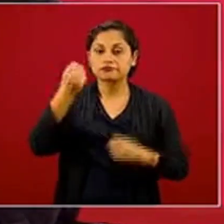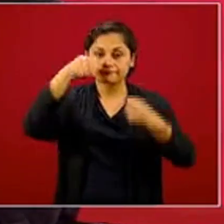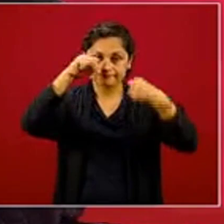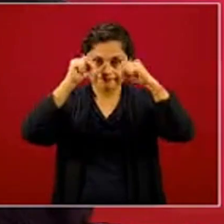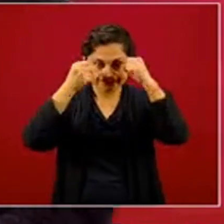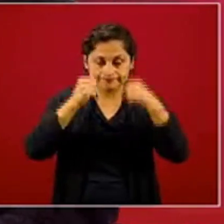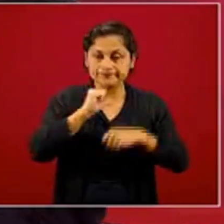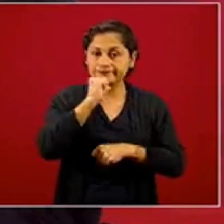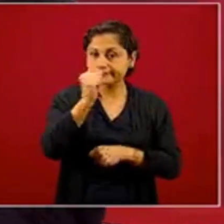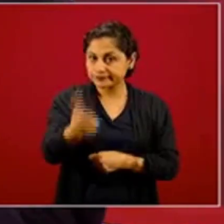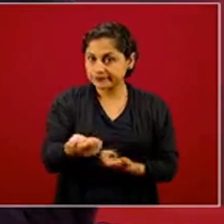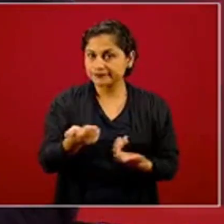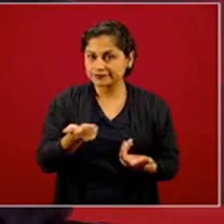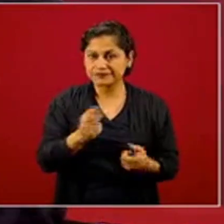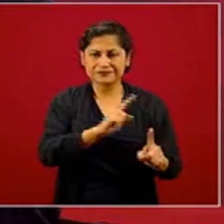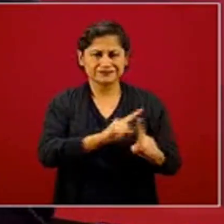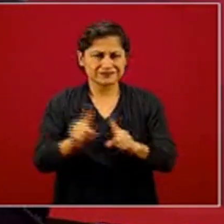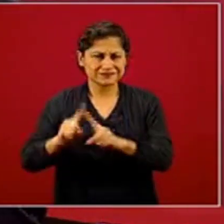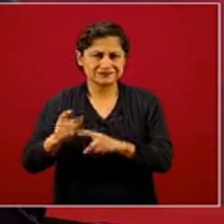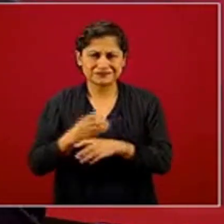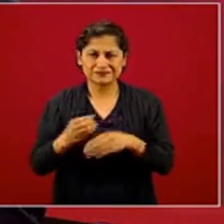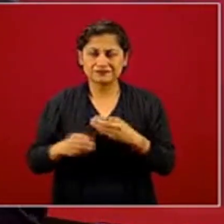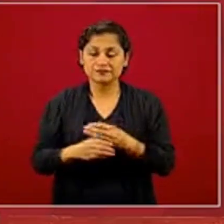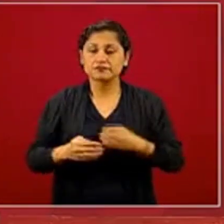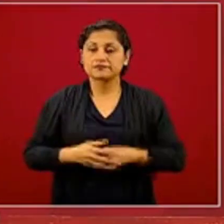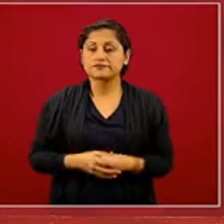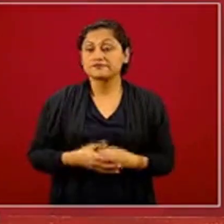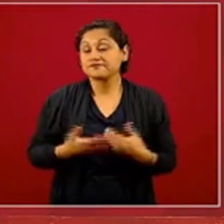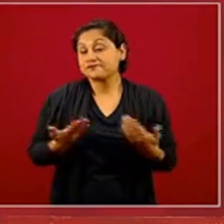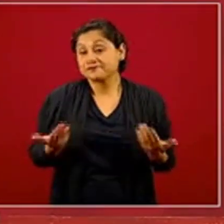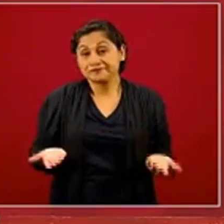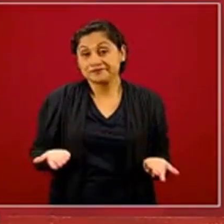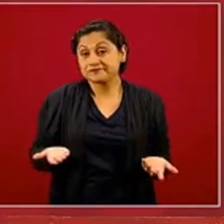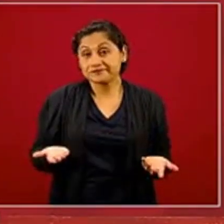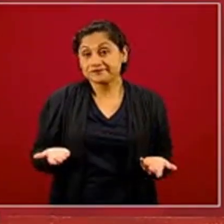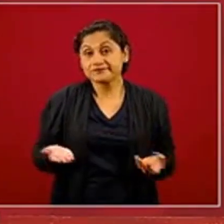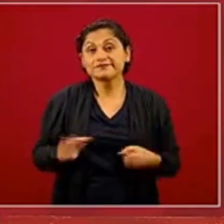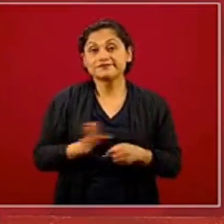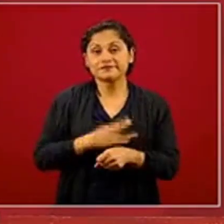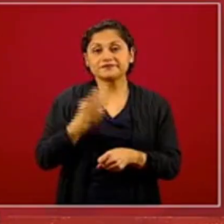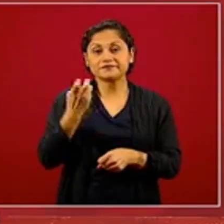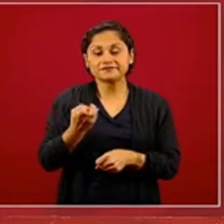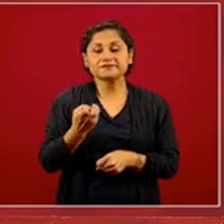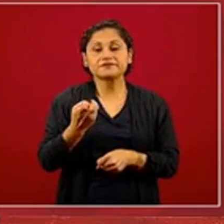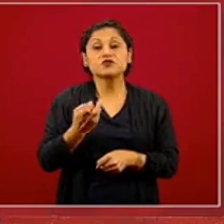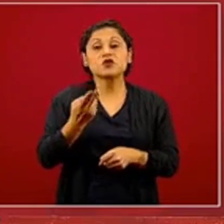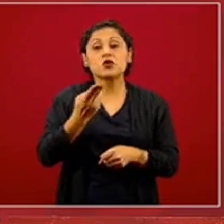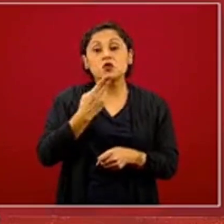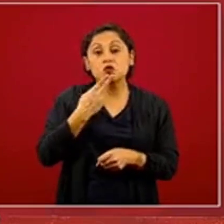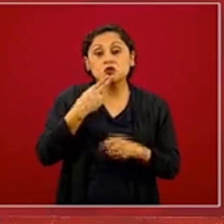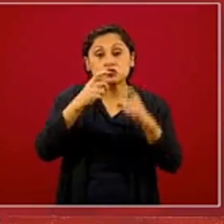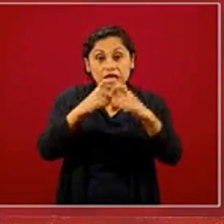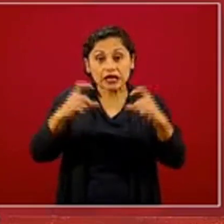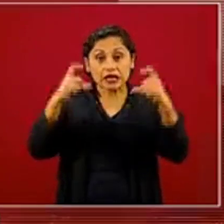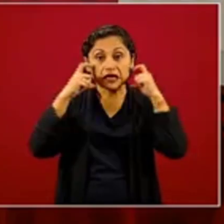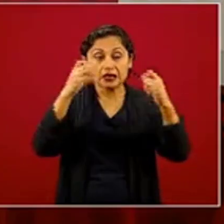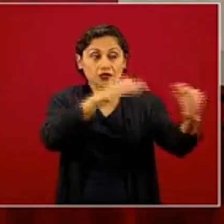etcétera. Entonces, ¿cuál es el equilibrio o el balance neto de usarlo de manera